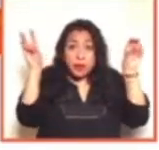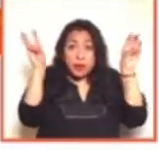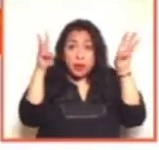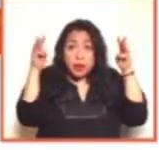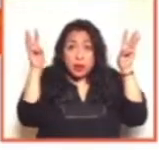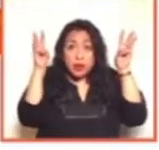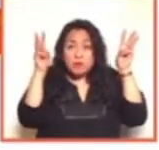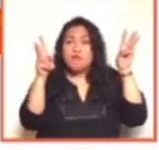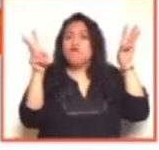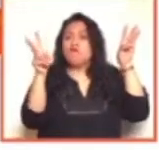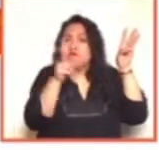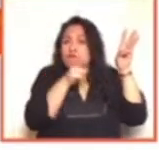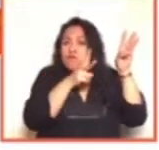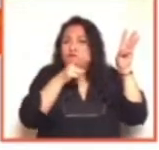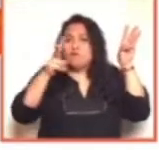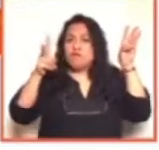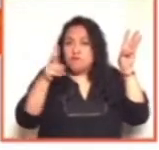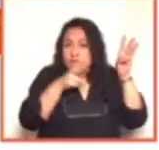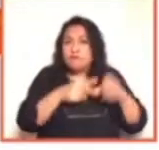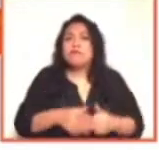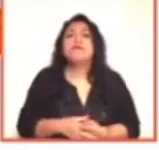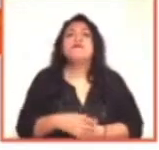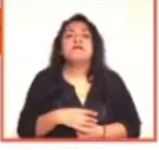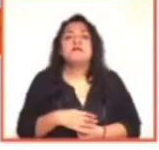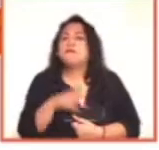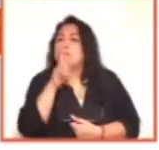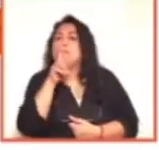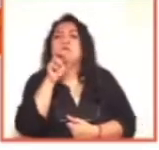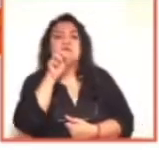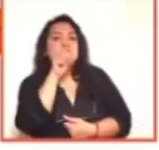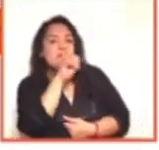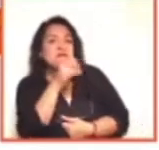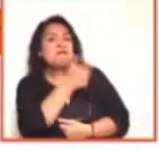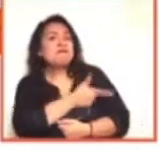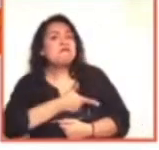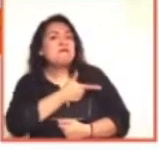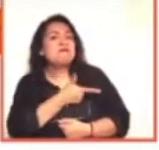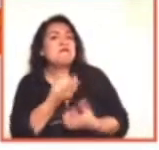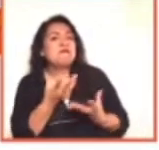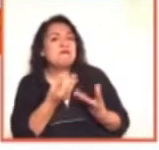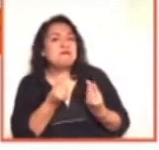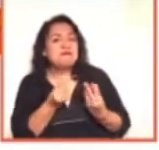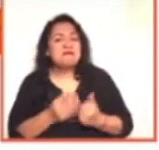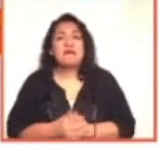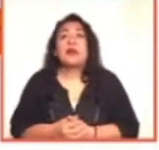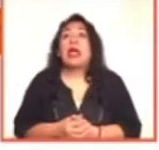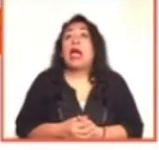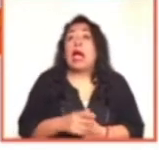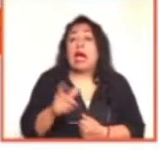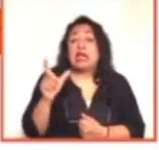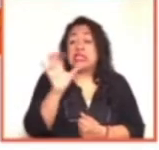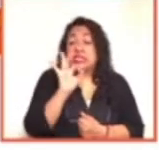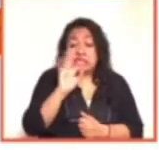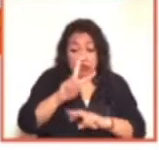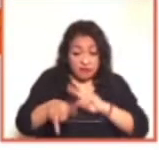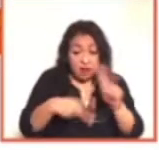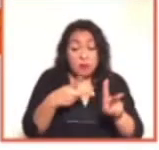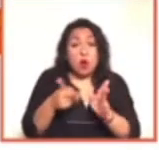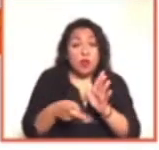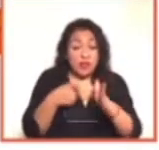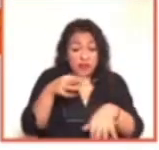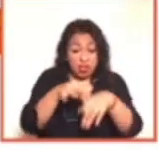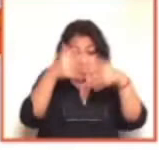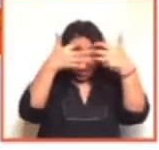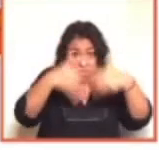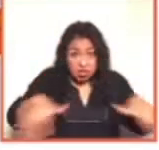está respirando. ¡Así es! ¡Me gusta mucho! Hasta que no puedan regresar a dar funciones